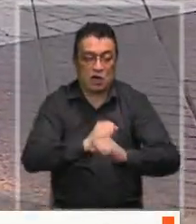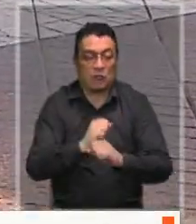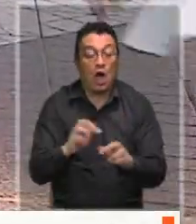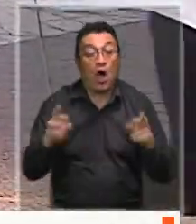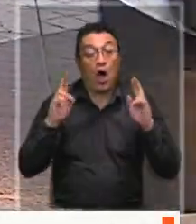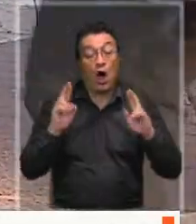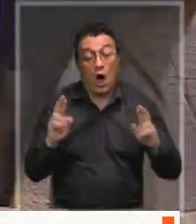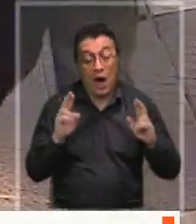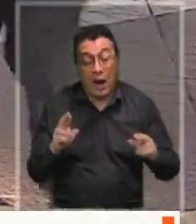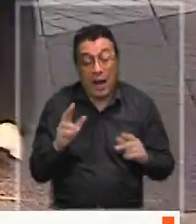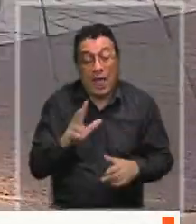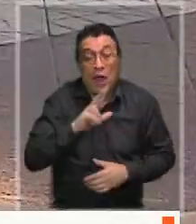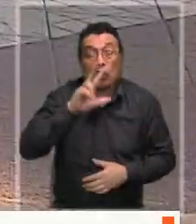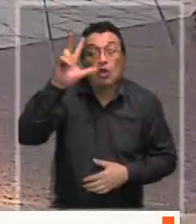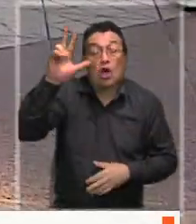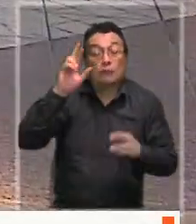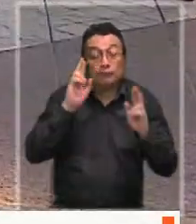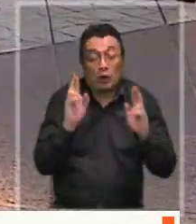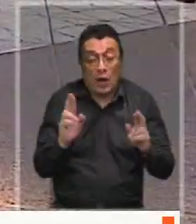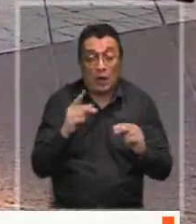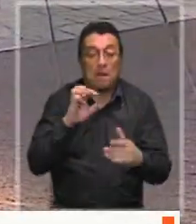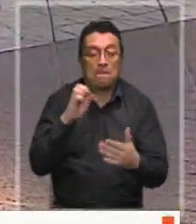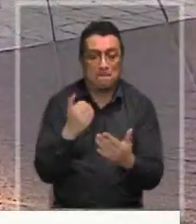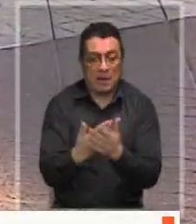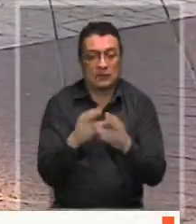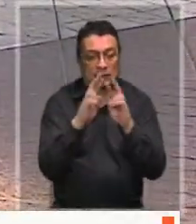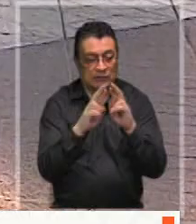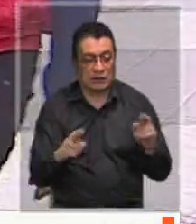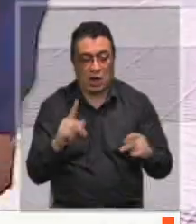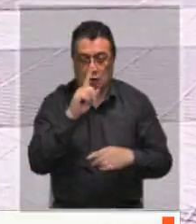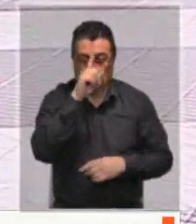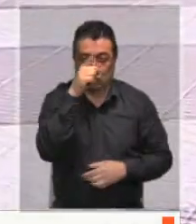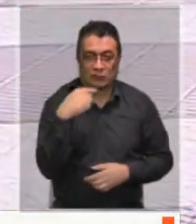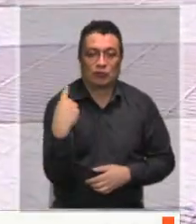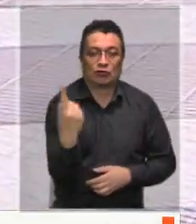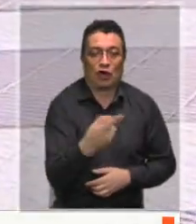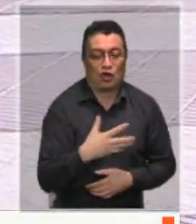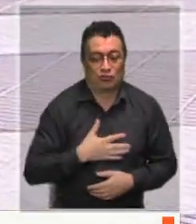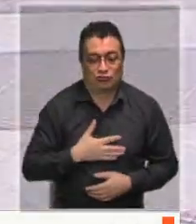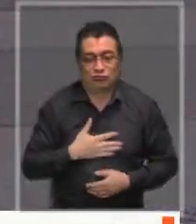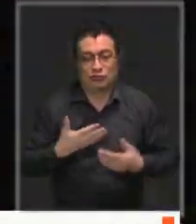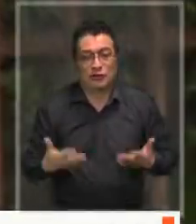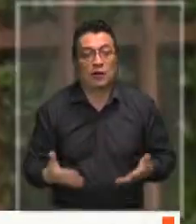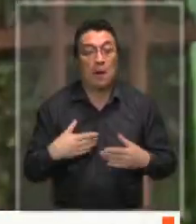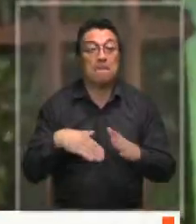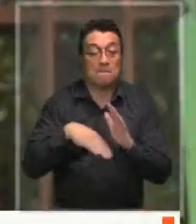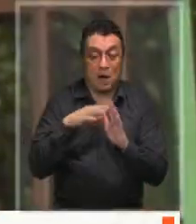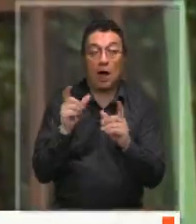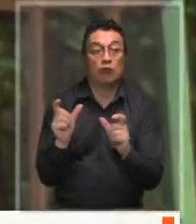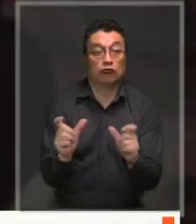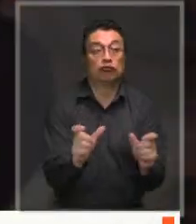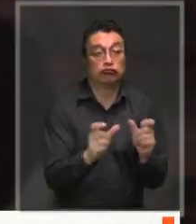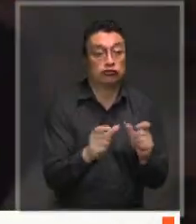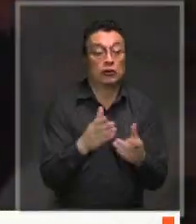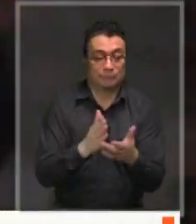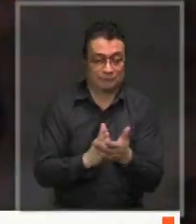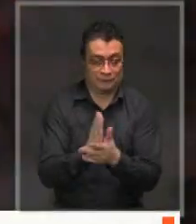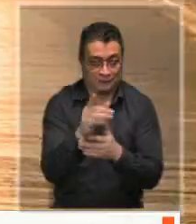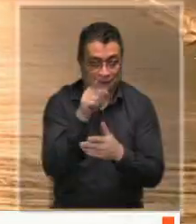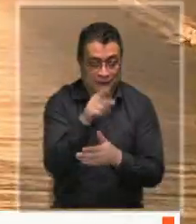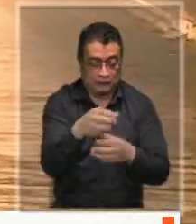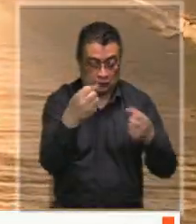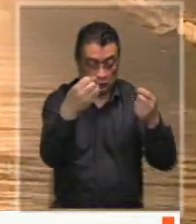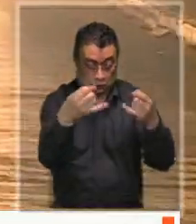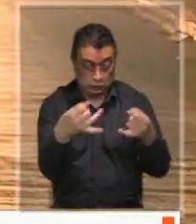quiera que volvamos a la paz y a la tranquilidad que estamos acostumbrados los chilenos. Que hay un poco más de resguardo. Y parten ahí donde los